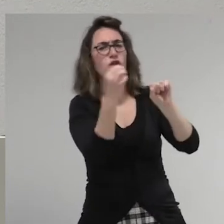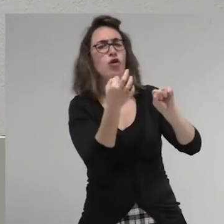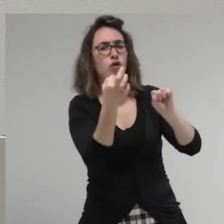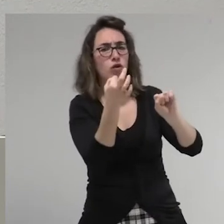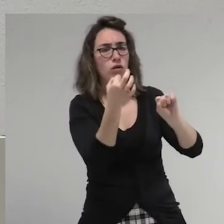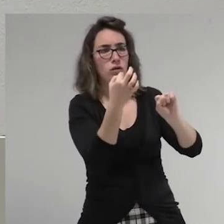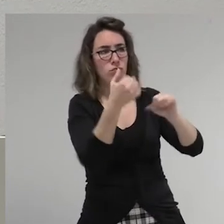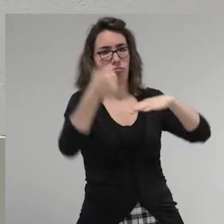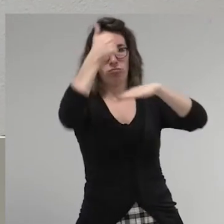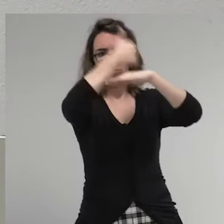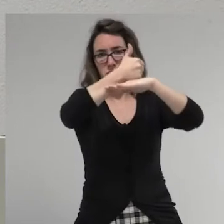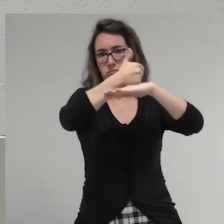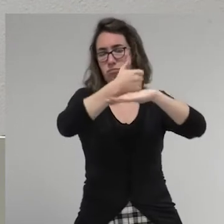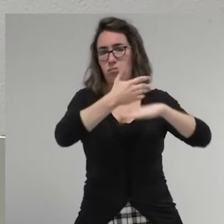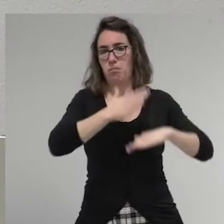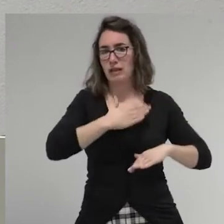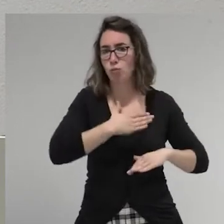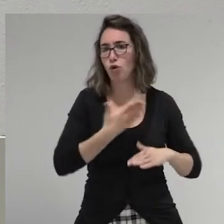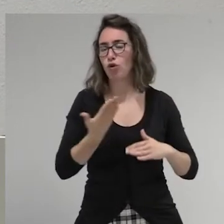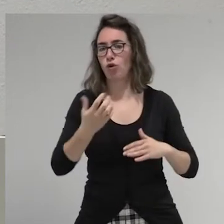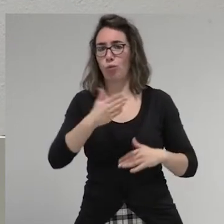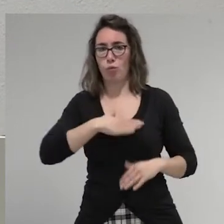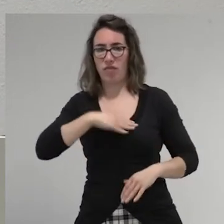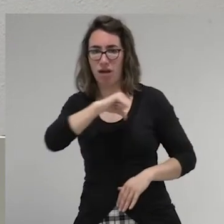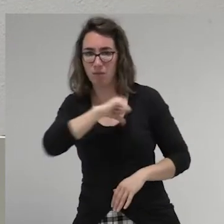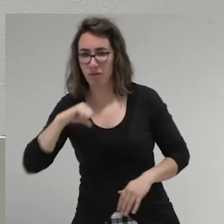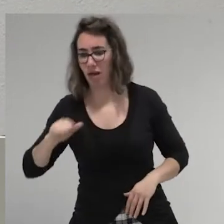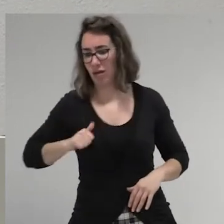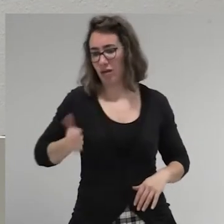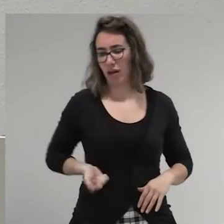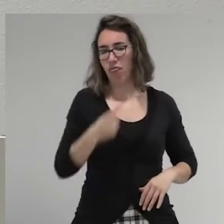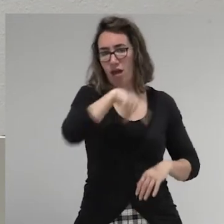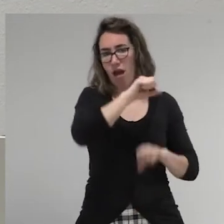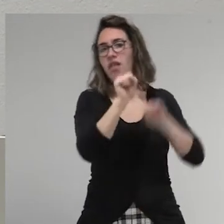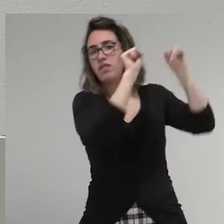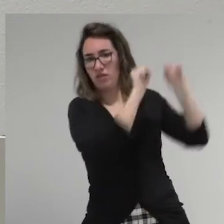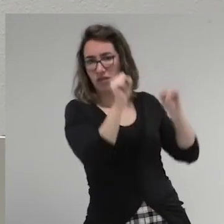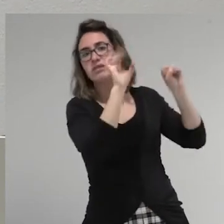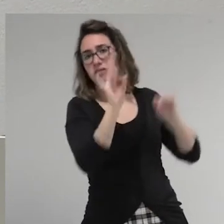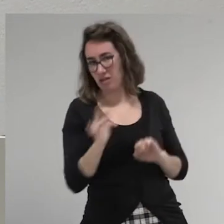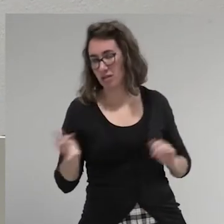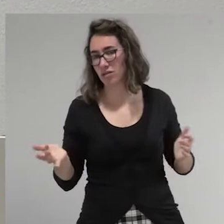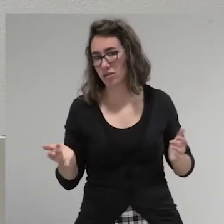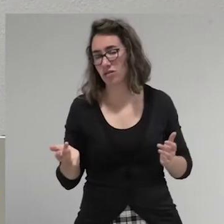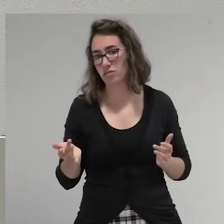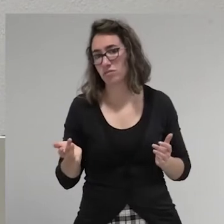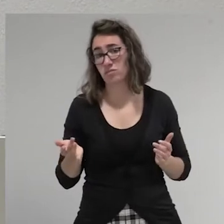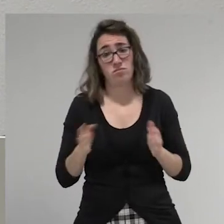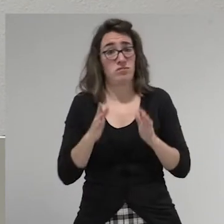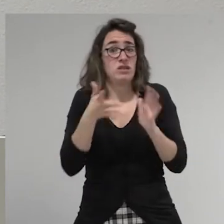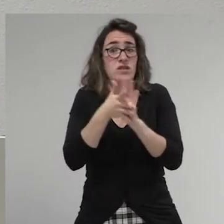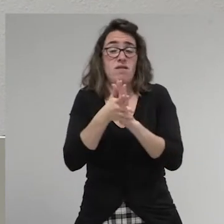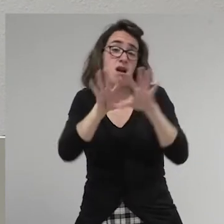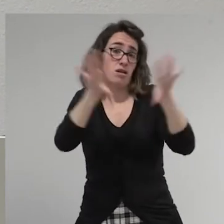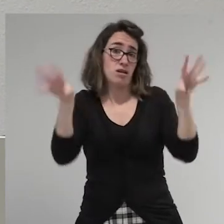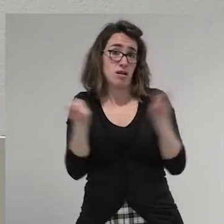las élites, el patrimonio, la propiedad privada, la acumulación de la riqueza. Y por lo tanto, lo que podríamos decir para